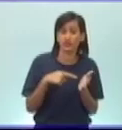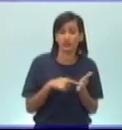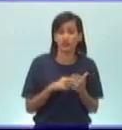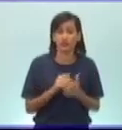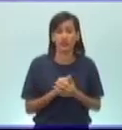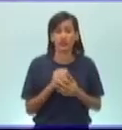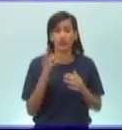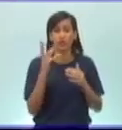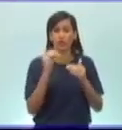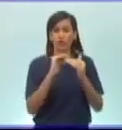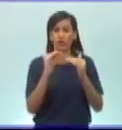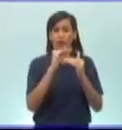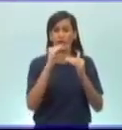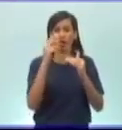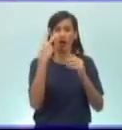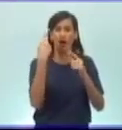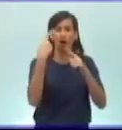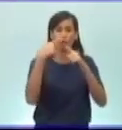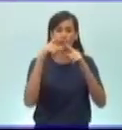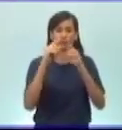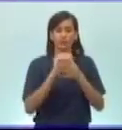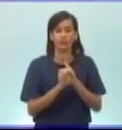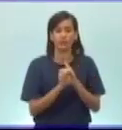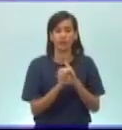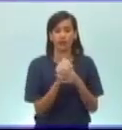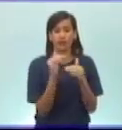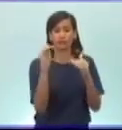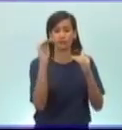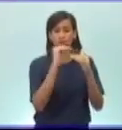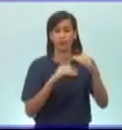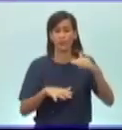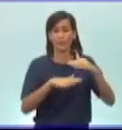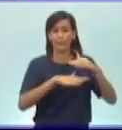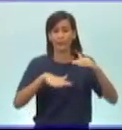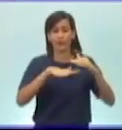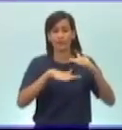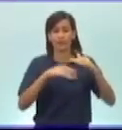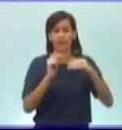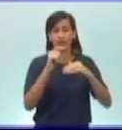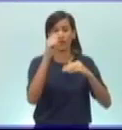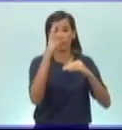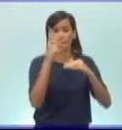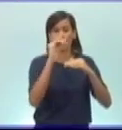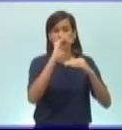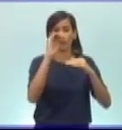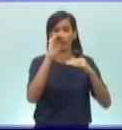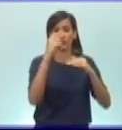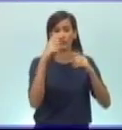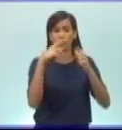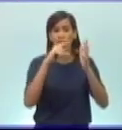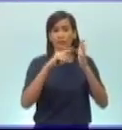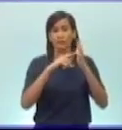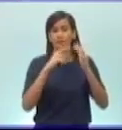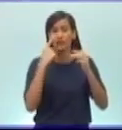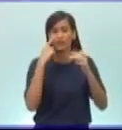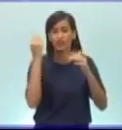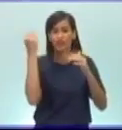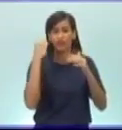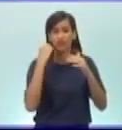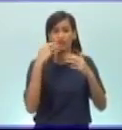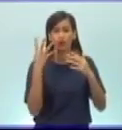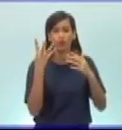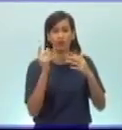está formada por una base y por un exponente. En este caso, la base es el número 5 y el exponente es el número